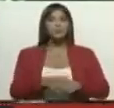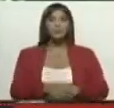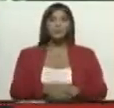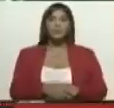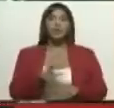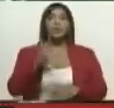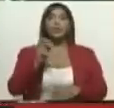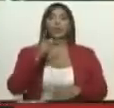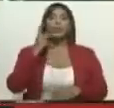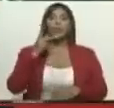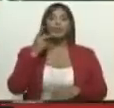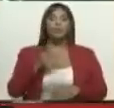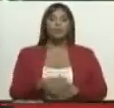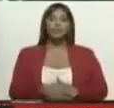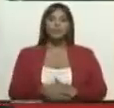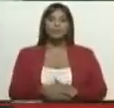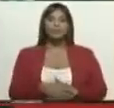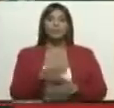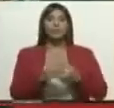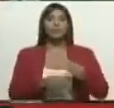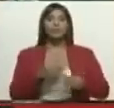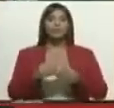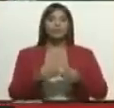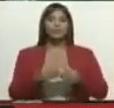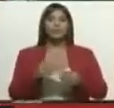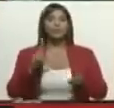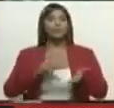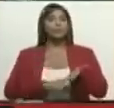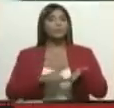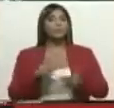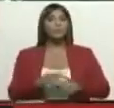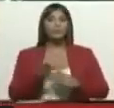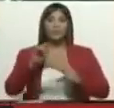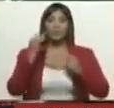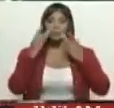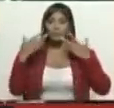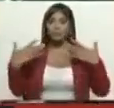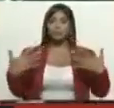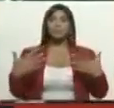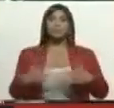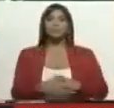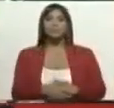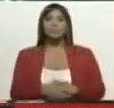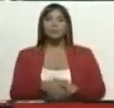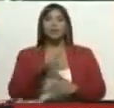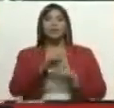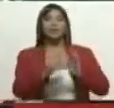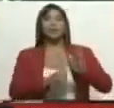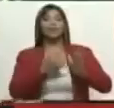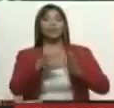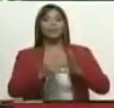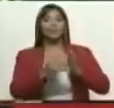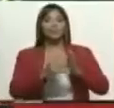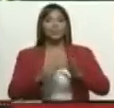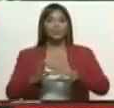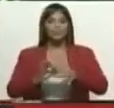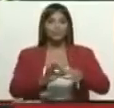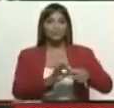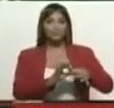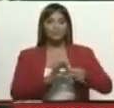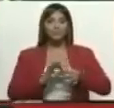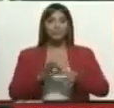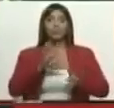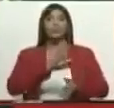nuevas políticas, para hacer valer y hacer brillar una institución medular